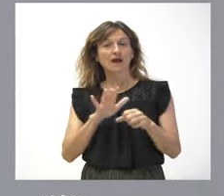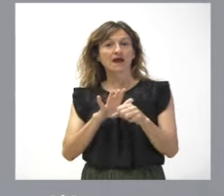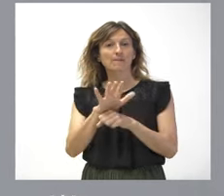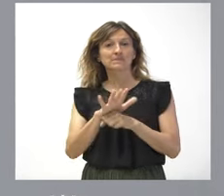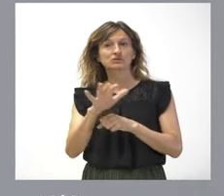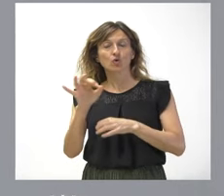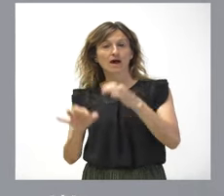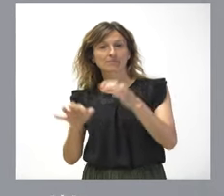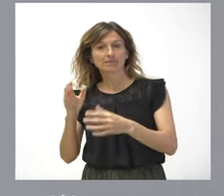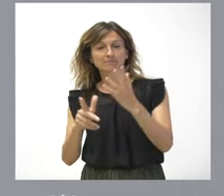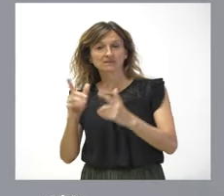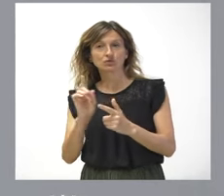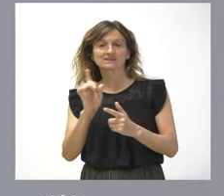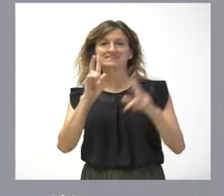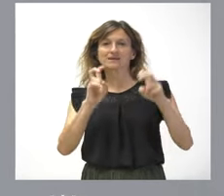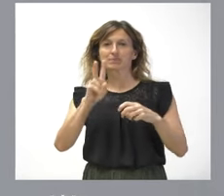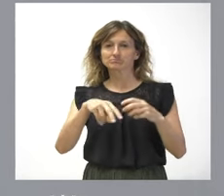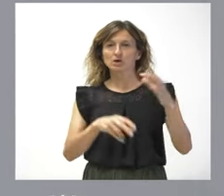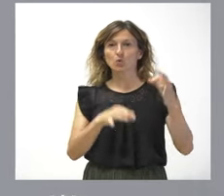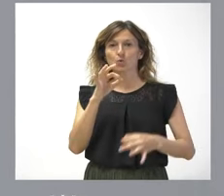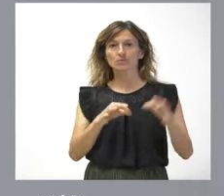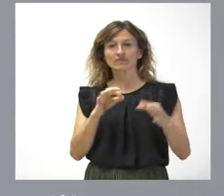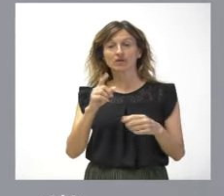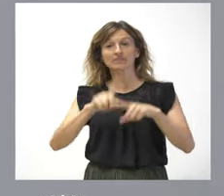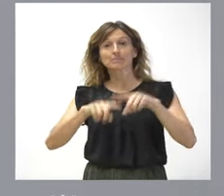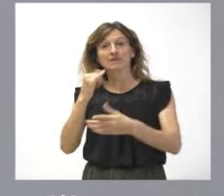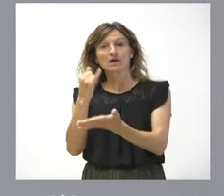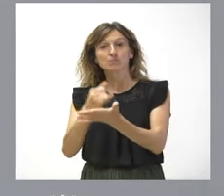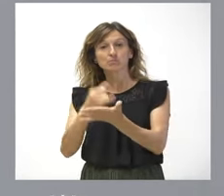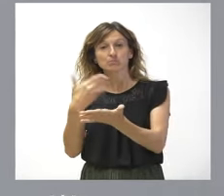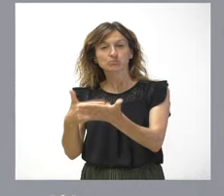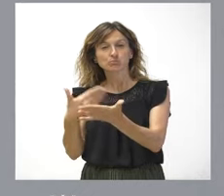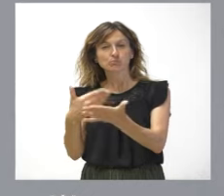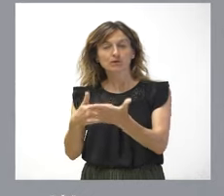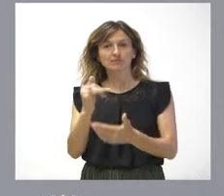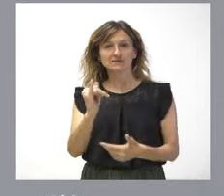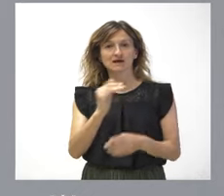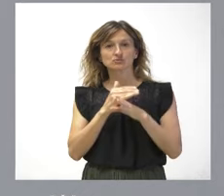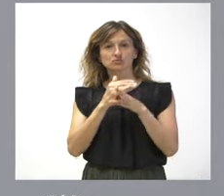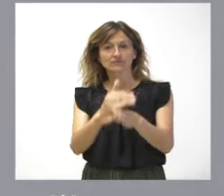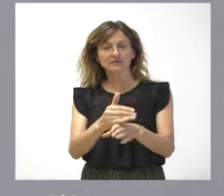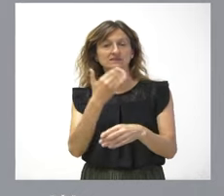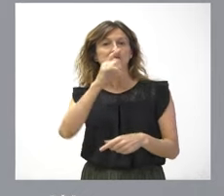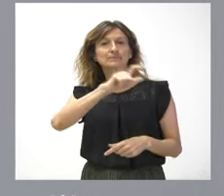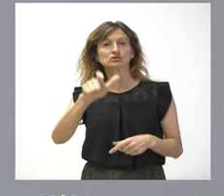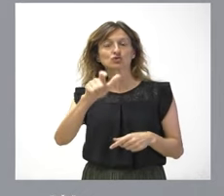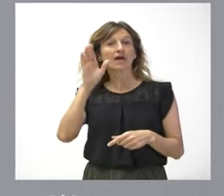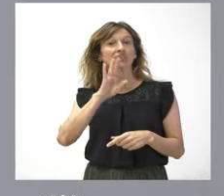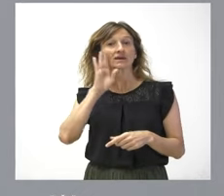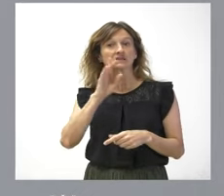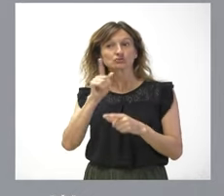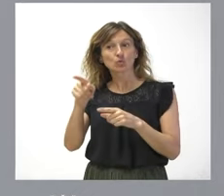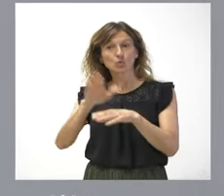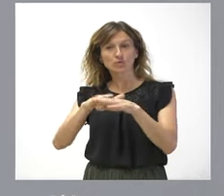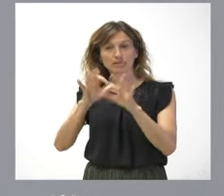sino judicial si hay pruebas suficientes si Efectivamente es la persona que ha cometido el delito